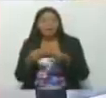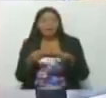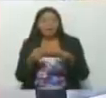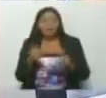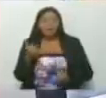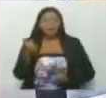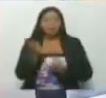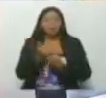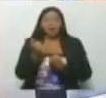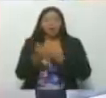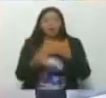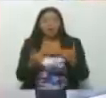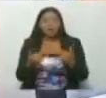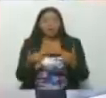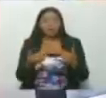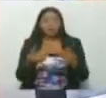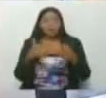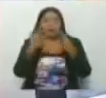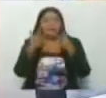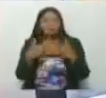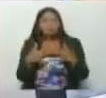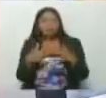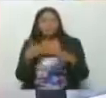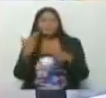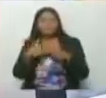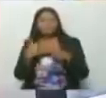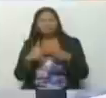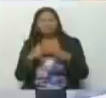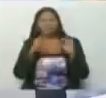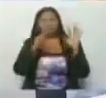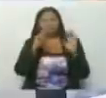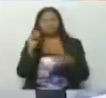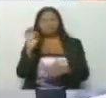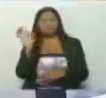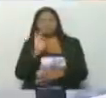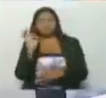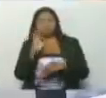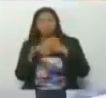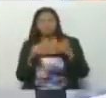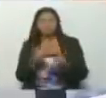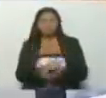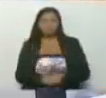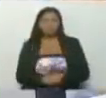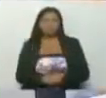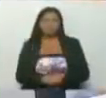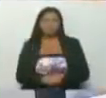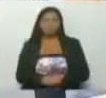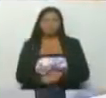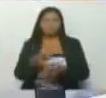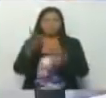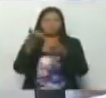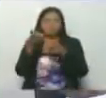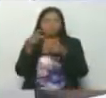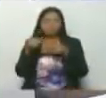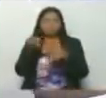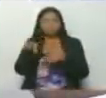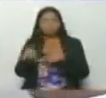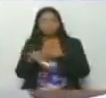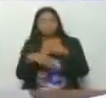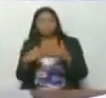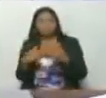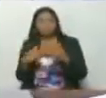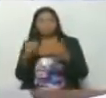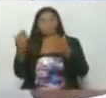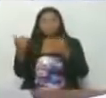aporte que hace la industria petrolera el 70 por ciento históricamente de los ingresos del estado provienen